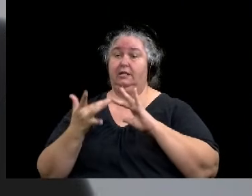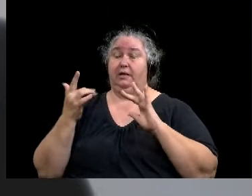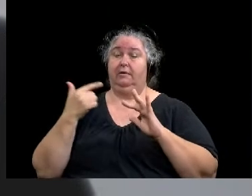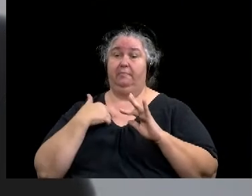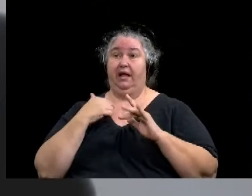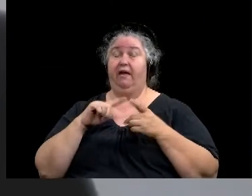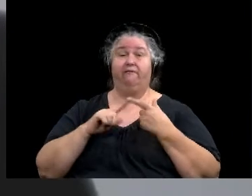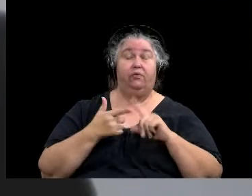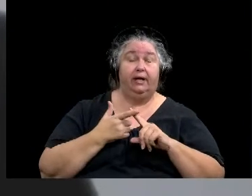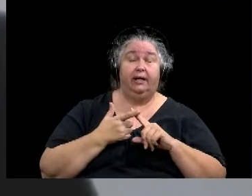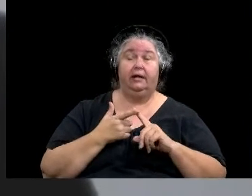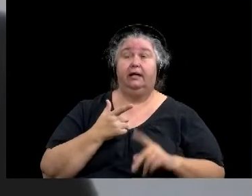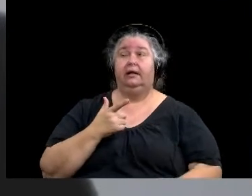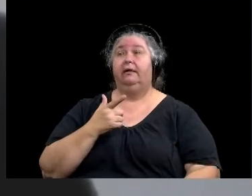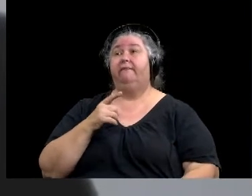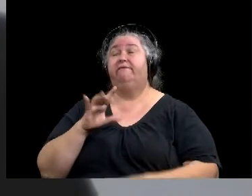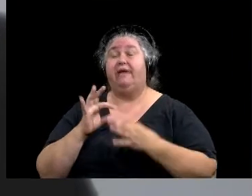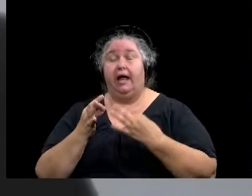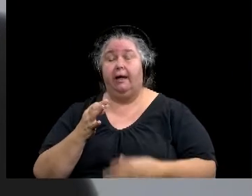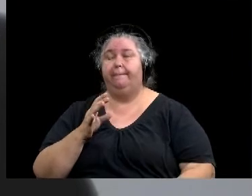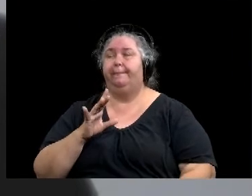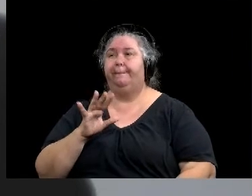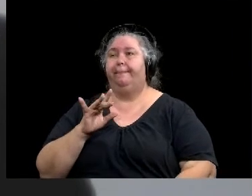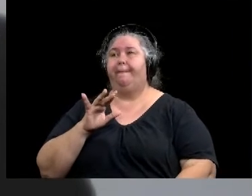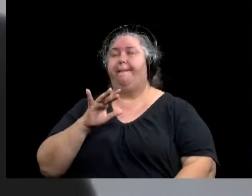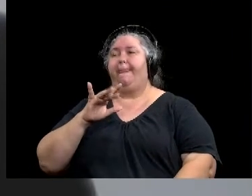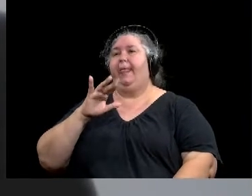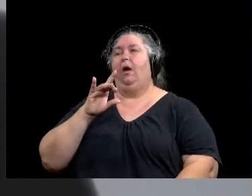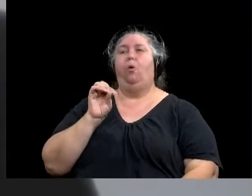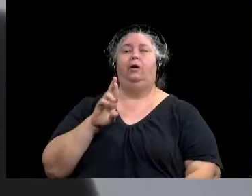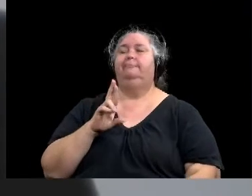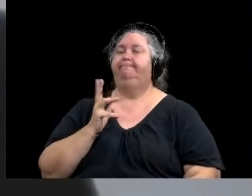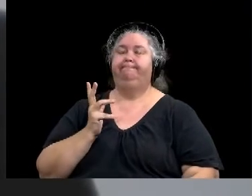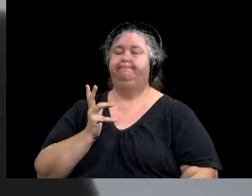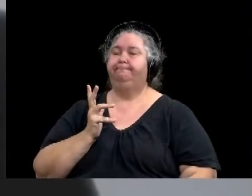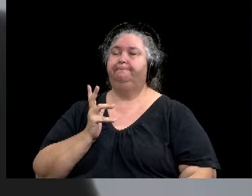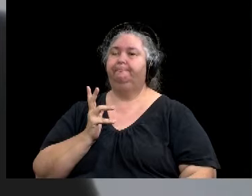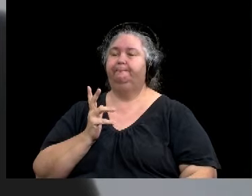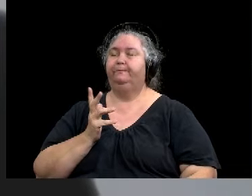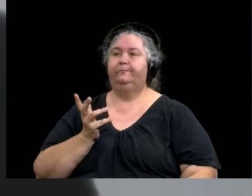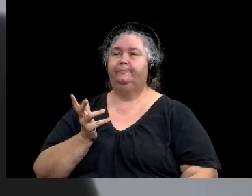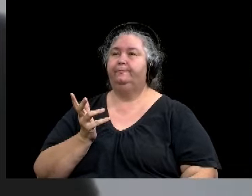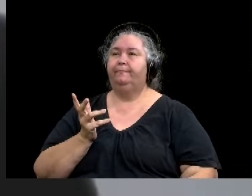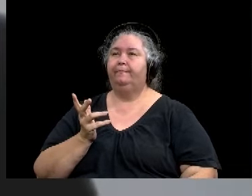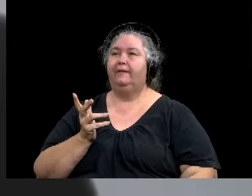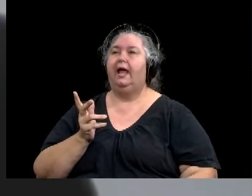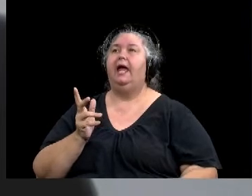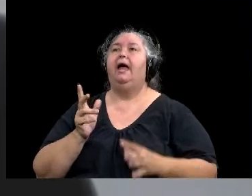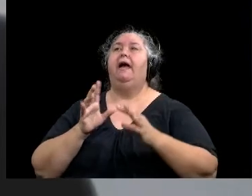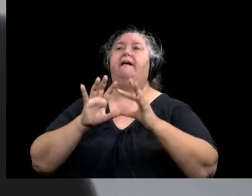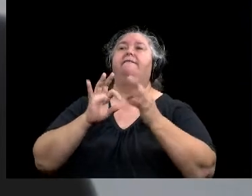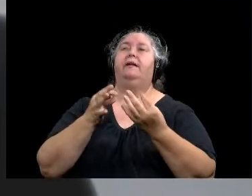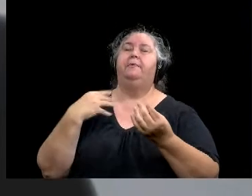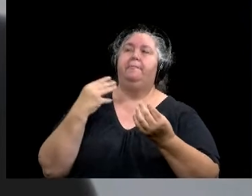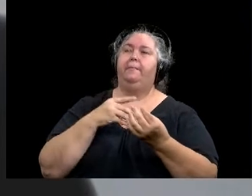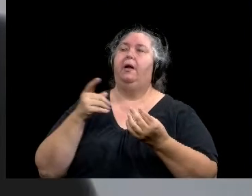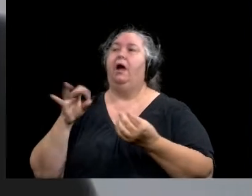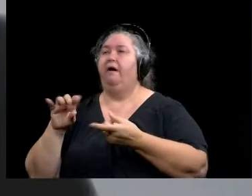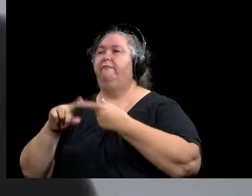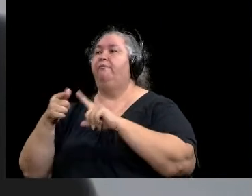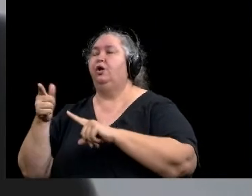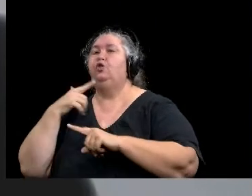no he visto no ha perdido los rastros que me han contactado de determinadores